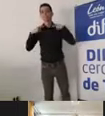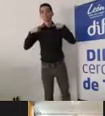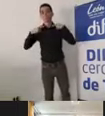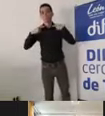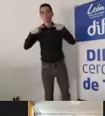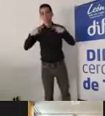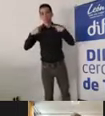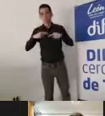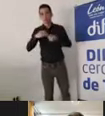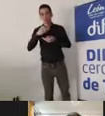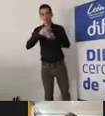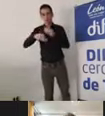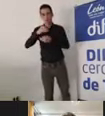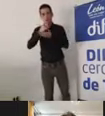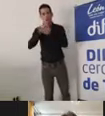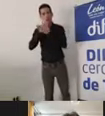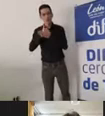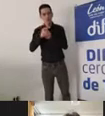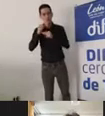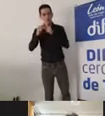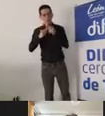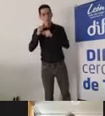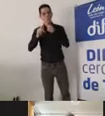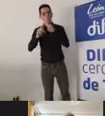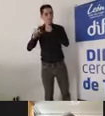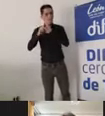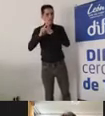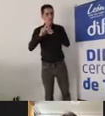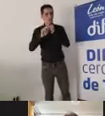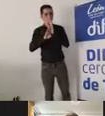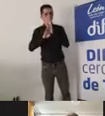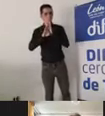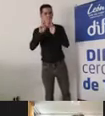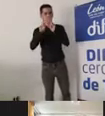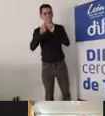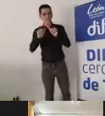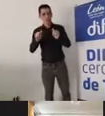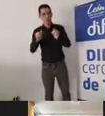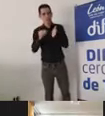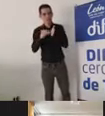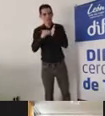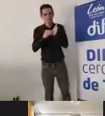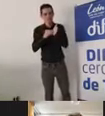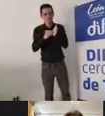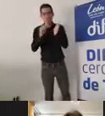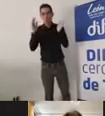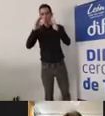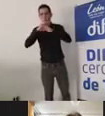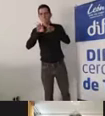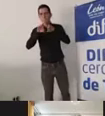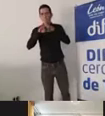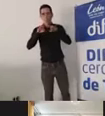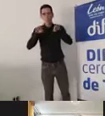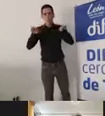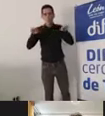muchísimo más pacífico, sostenible, equitativo y que cierre brechas. Pero lo cierto es